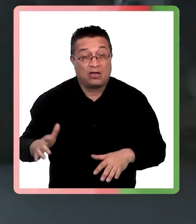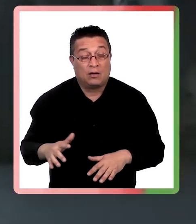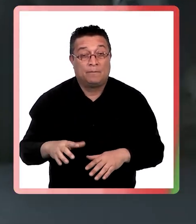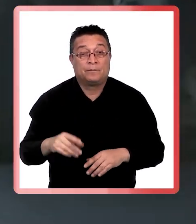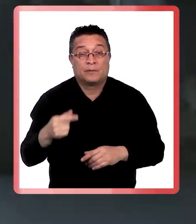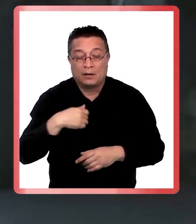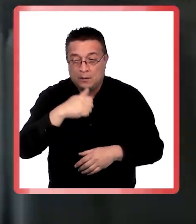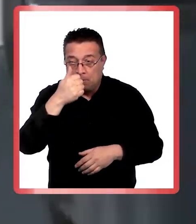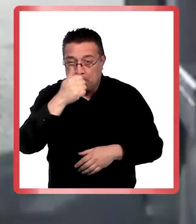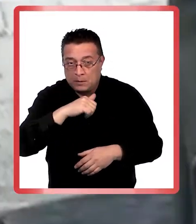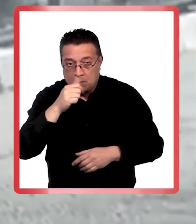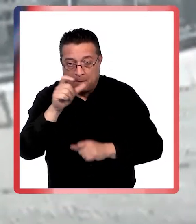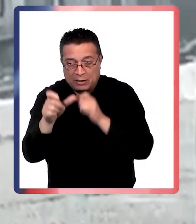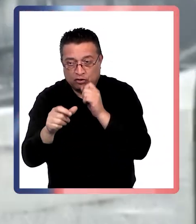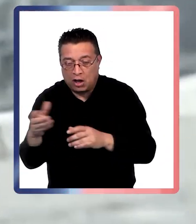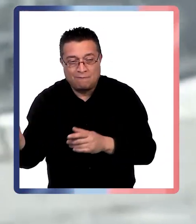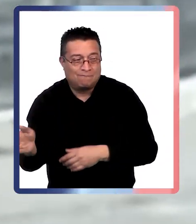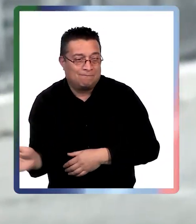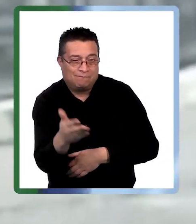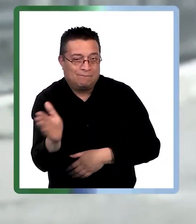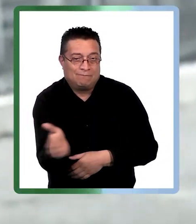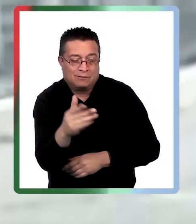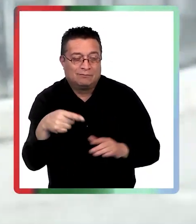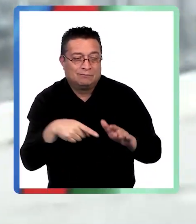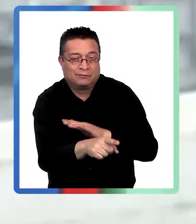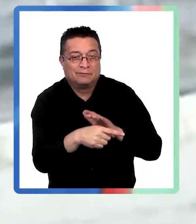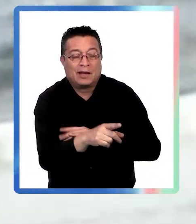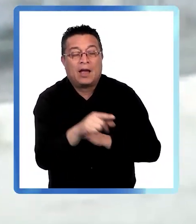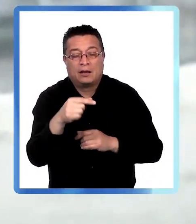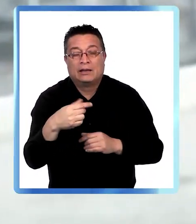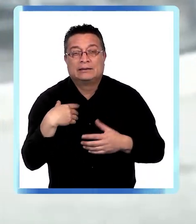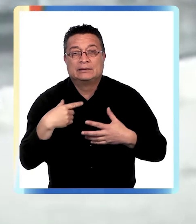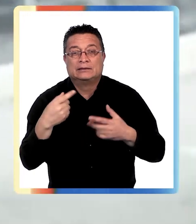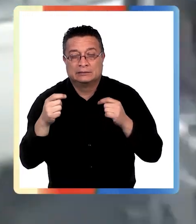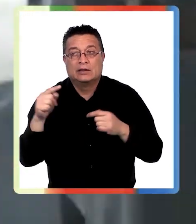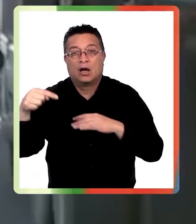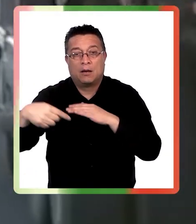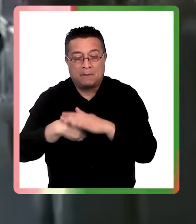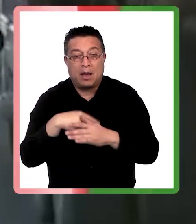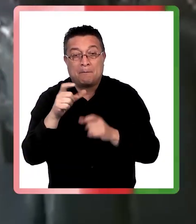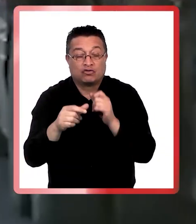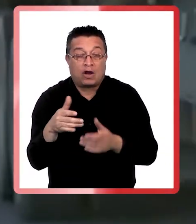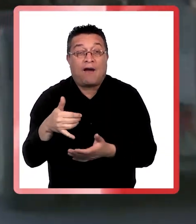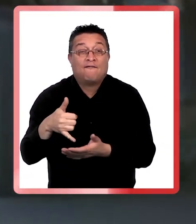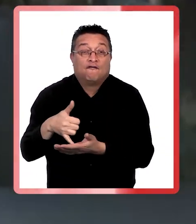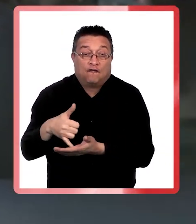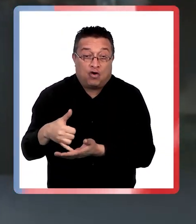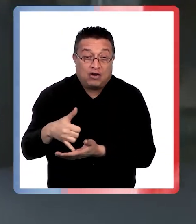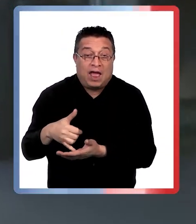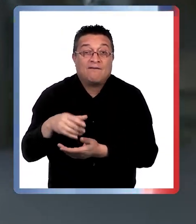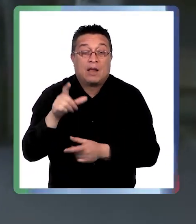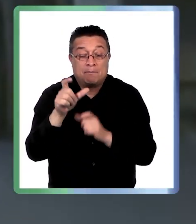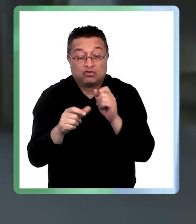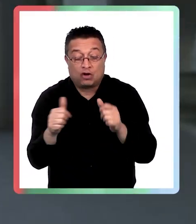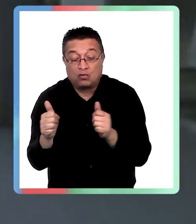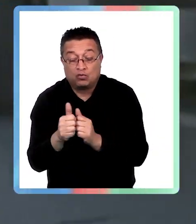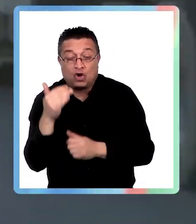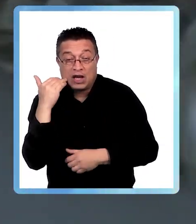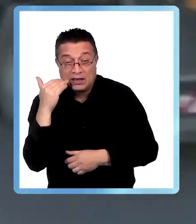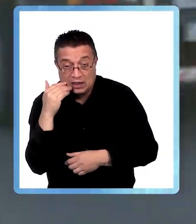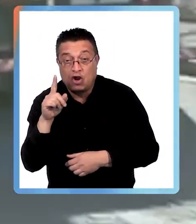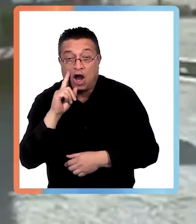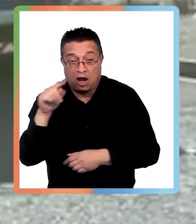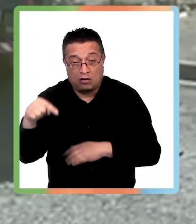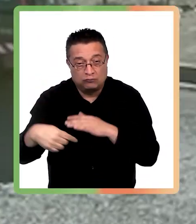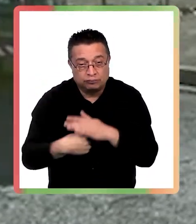en el tráfico de personas y en el intento de migrar llegan personas vulnerables, llegan personas con niños, llegan